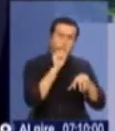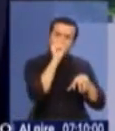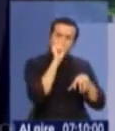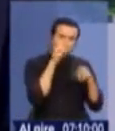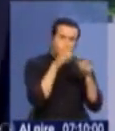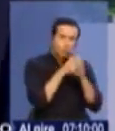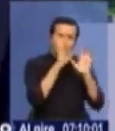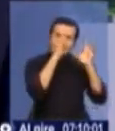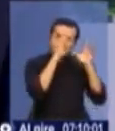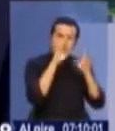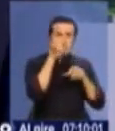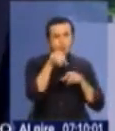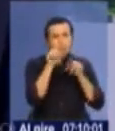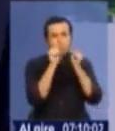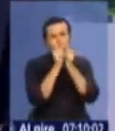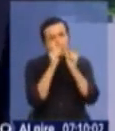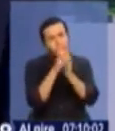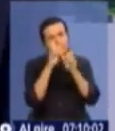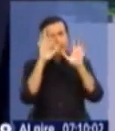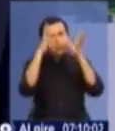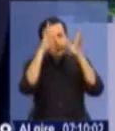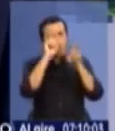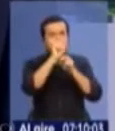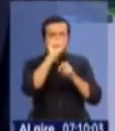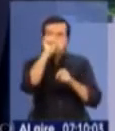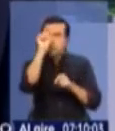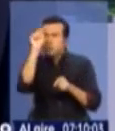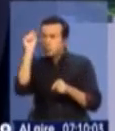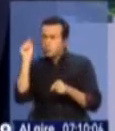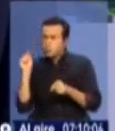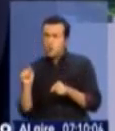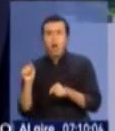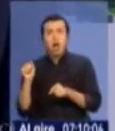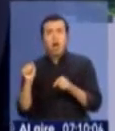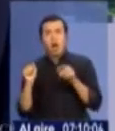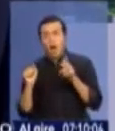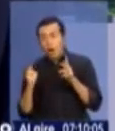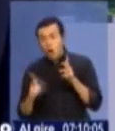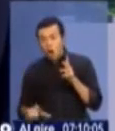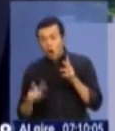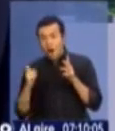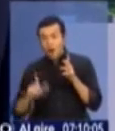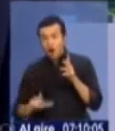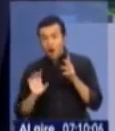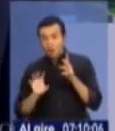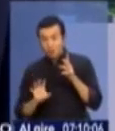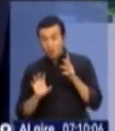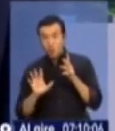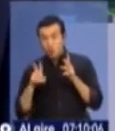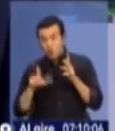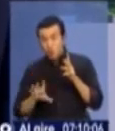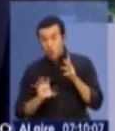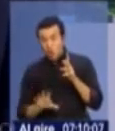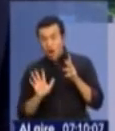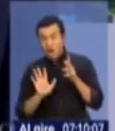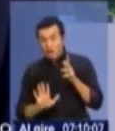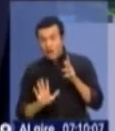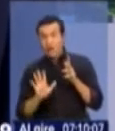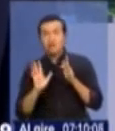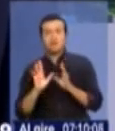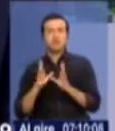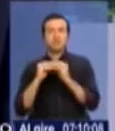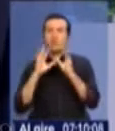hasta llegar a loja y creo que la participación de estos además grandes grupos de teatro no que ya